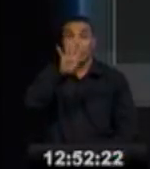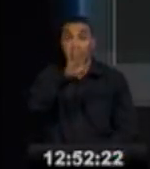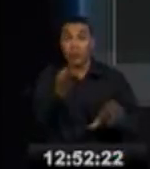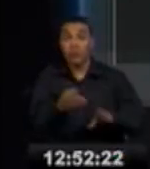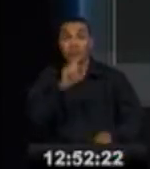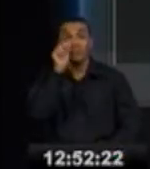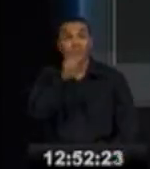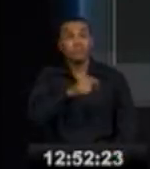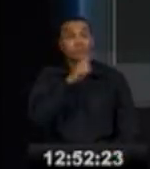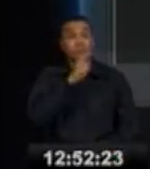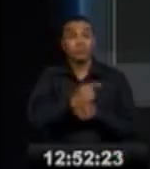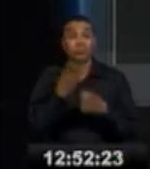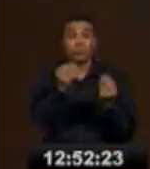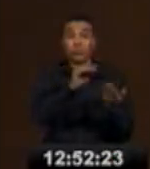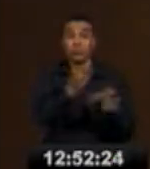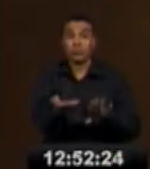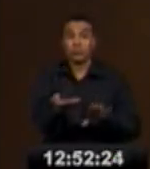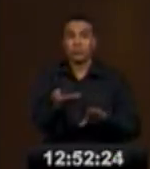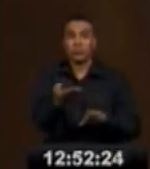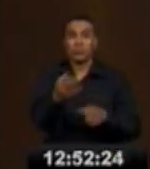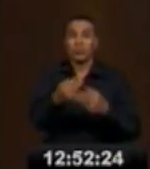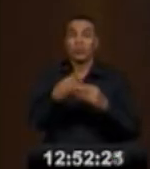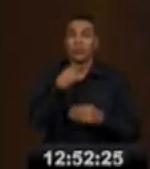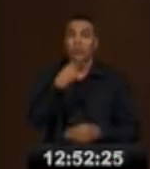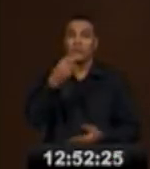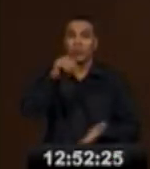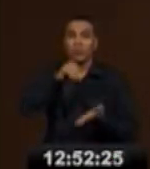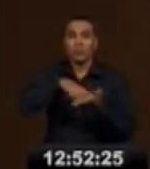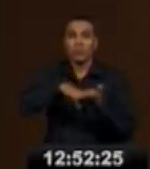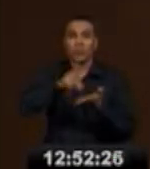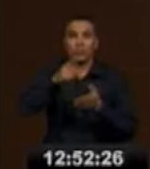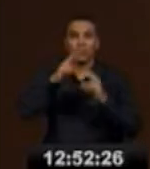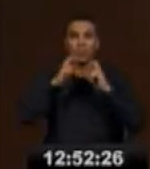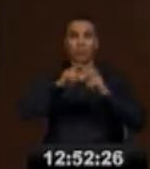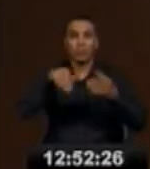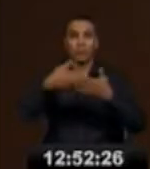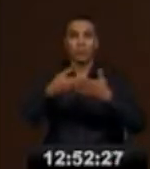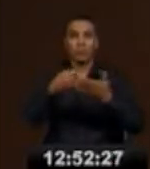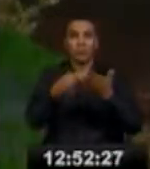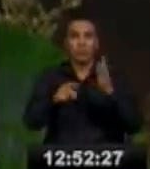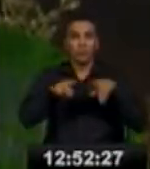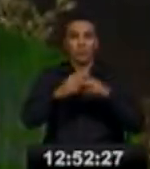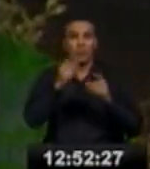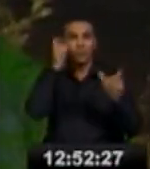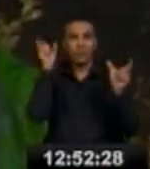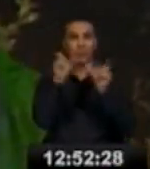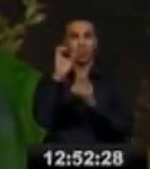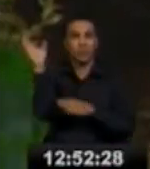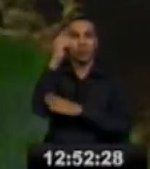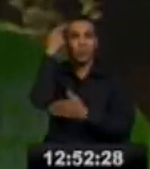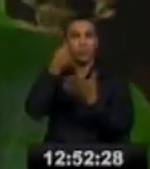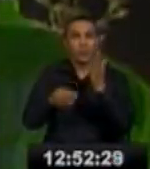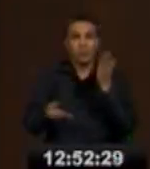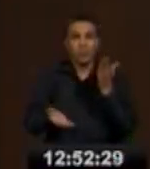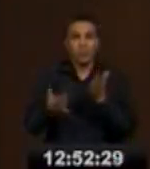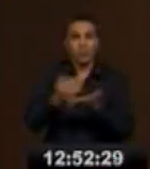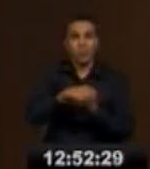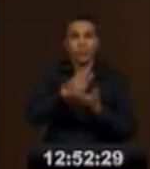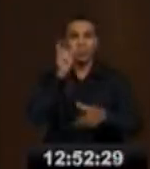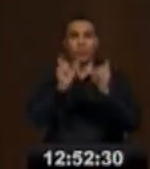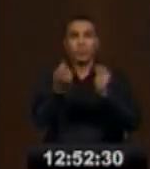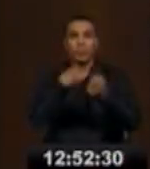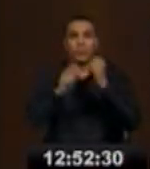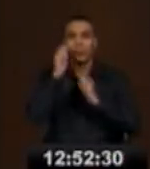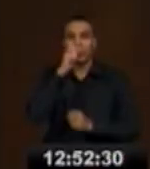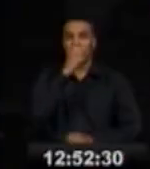Sí, cucha se murió. Estos audios forman parte de una investigación que adelanta a Fiscalía de Colombia para desmantelar a los mercaderes